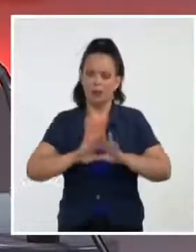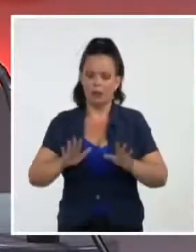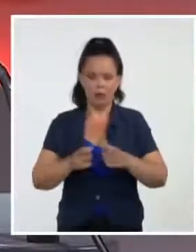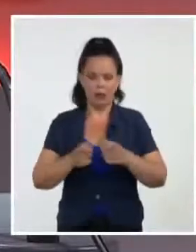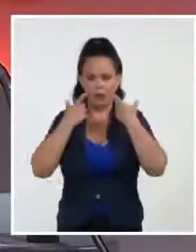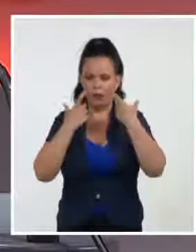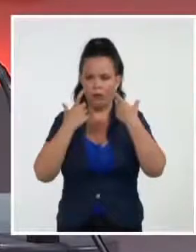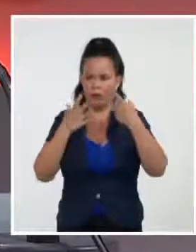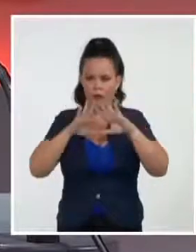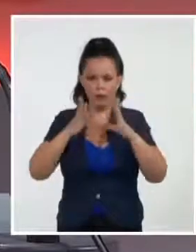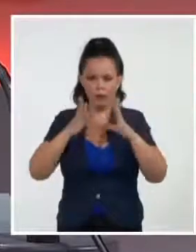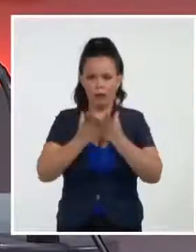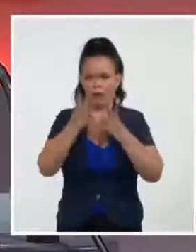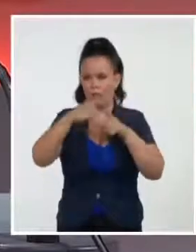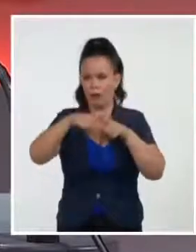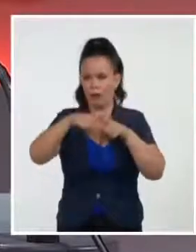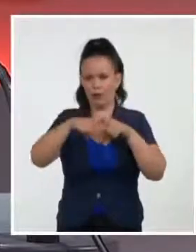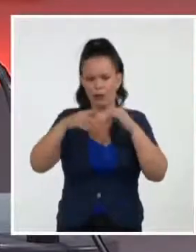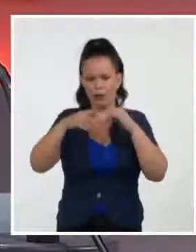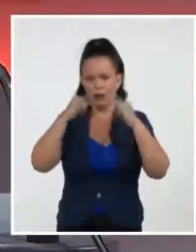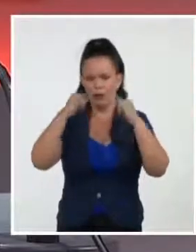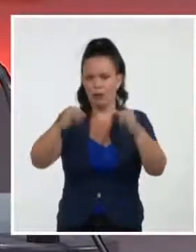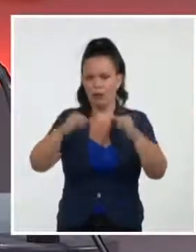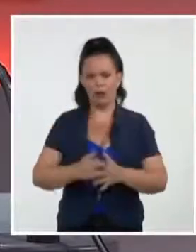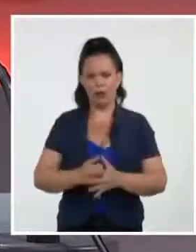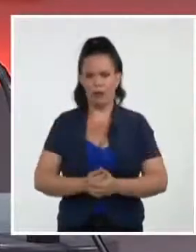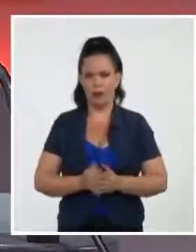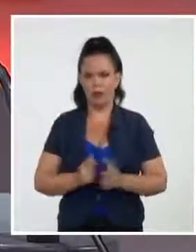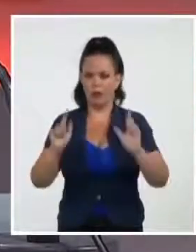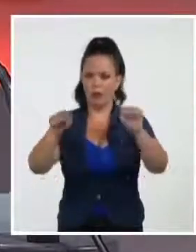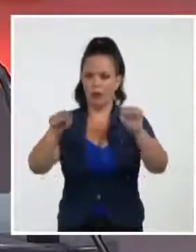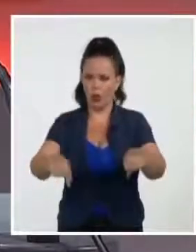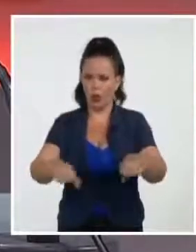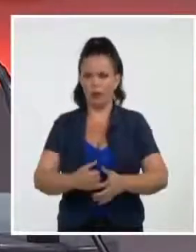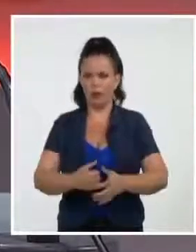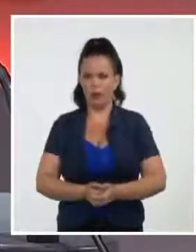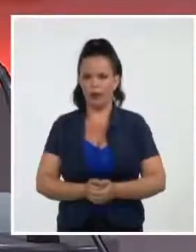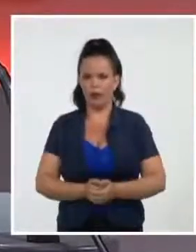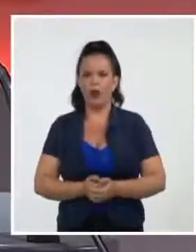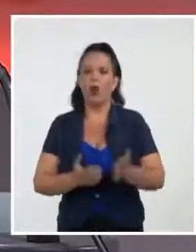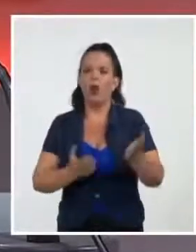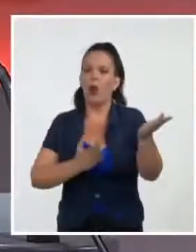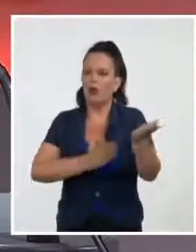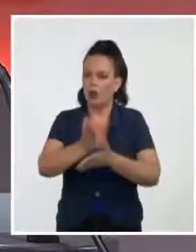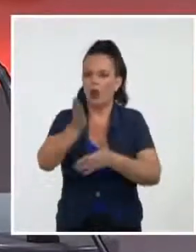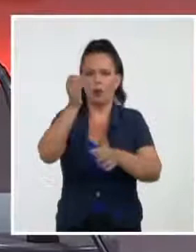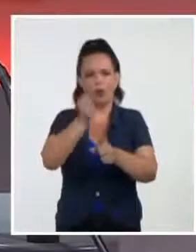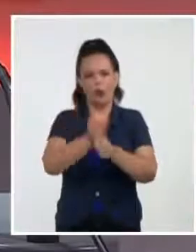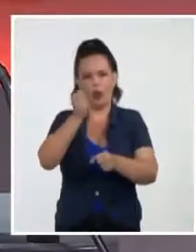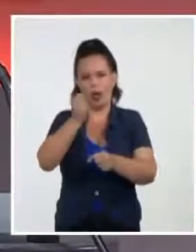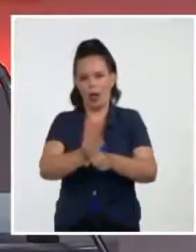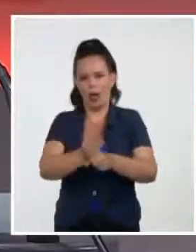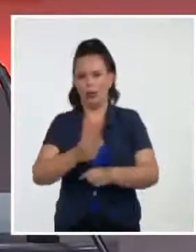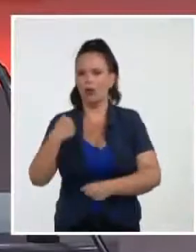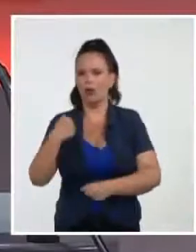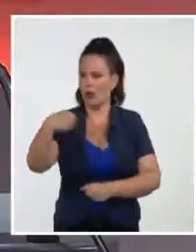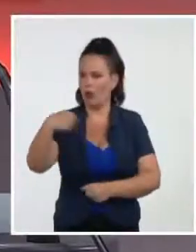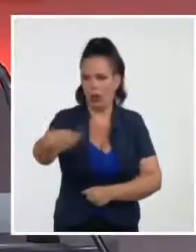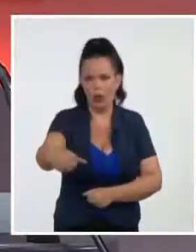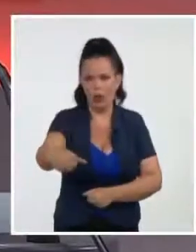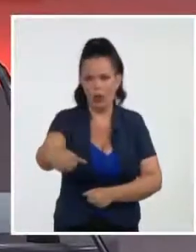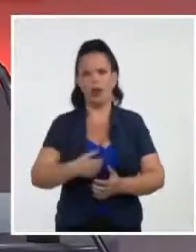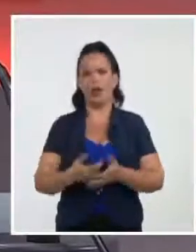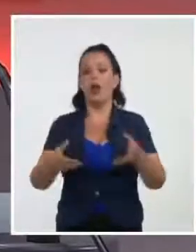nosotros traemos, y bueno, esto lo seguimos haciendo, es decir, lo seguimos haciendo todos los días el equipo